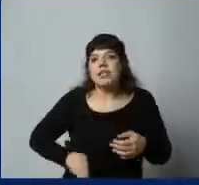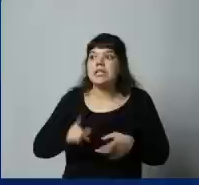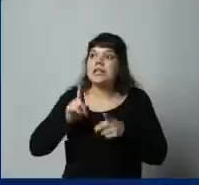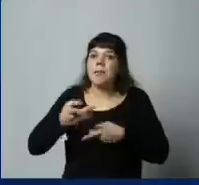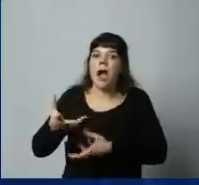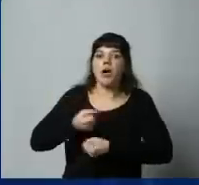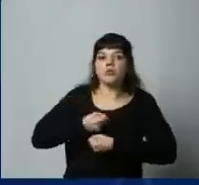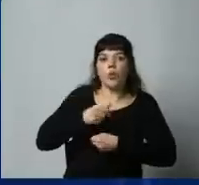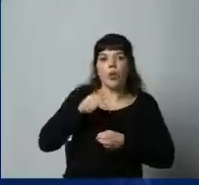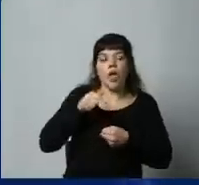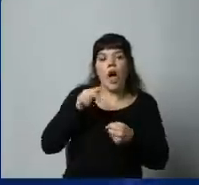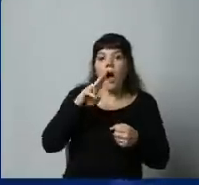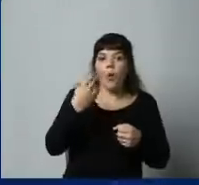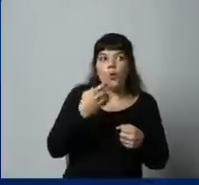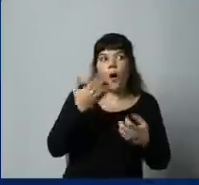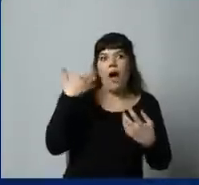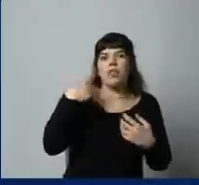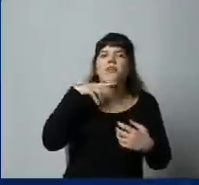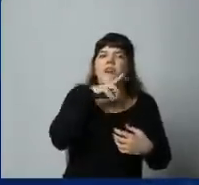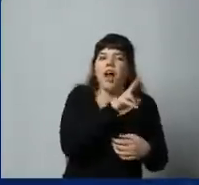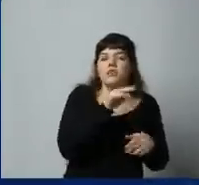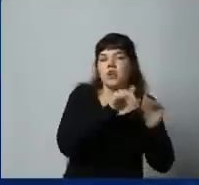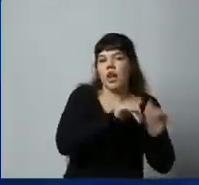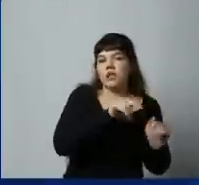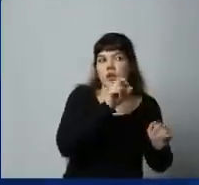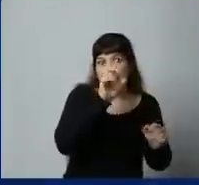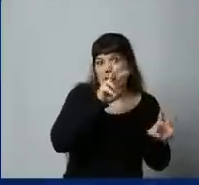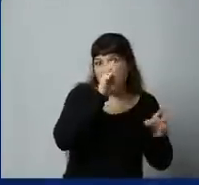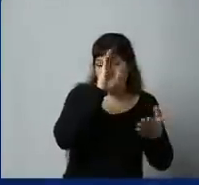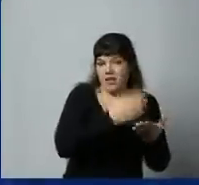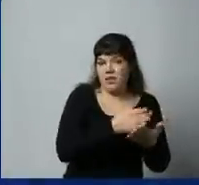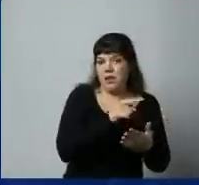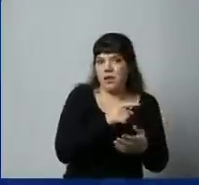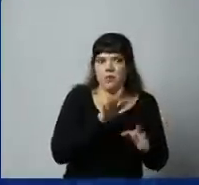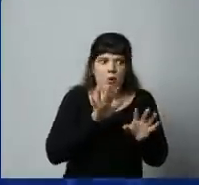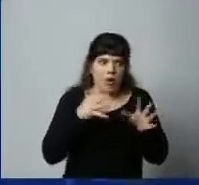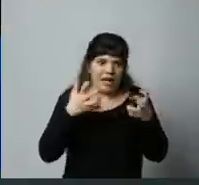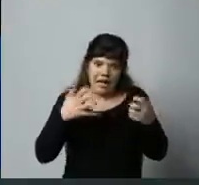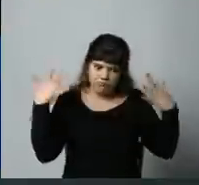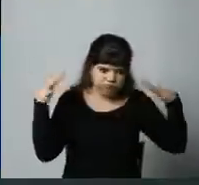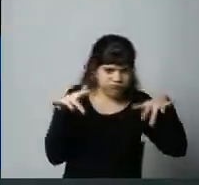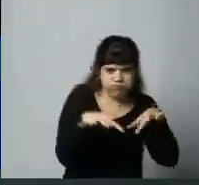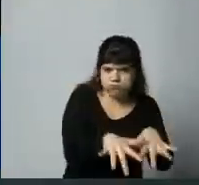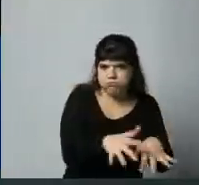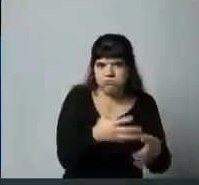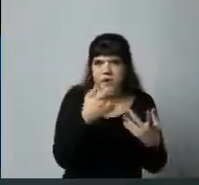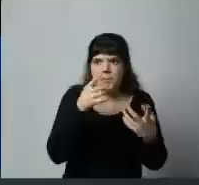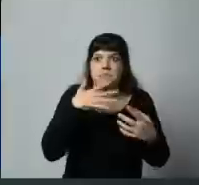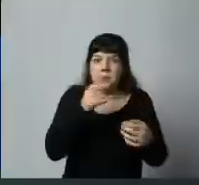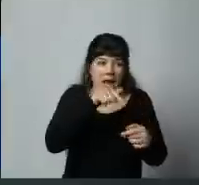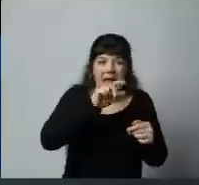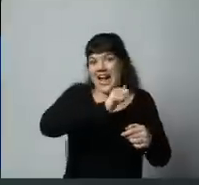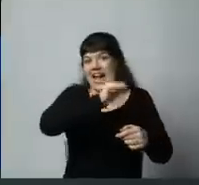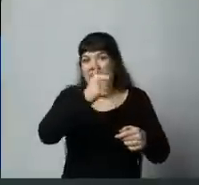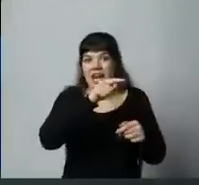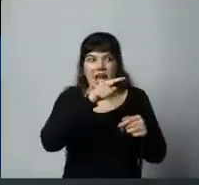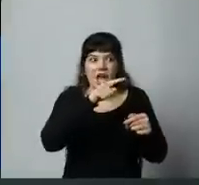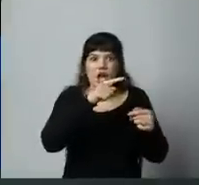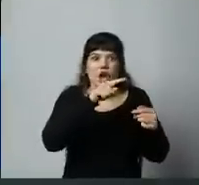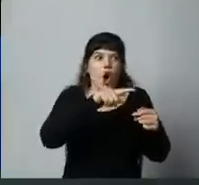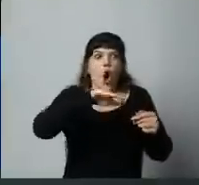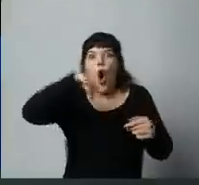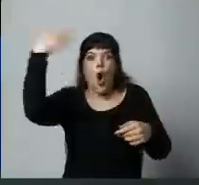el fraude y había un plan de Invasión por si llegaba claro había un plan de Invasión acá decía Bueno si acá gana lo que no tiene que ganar